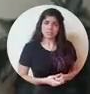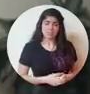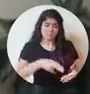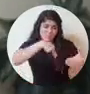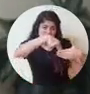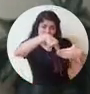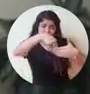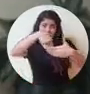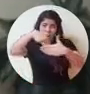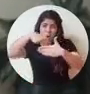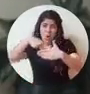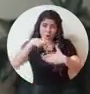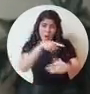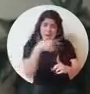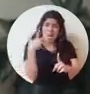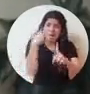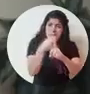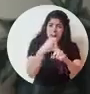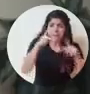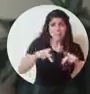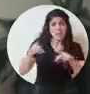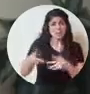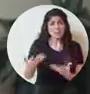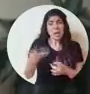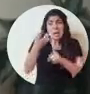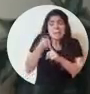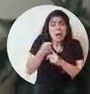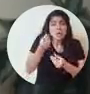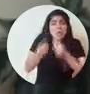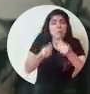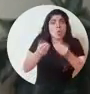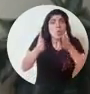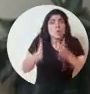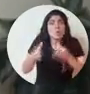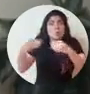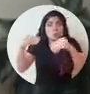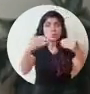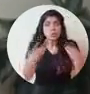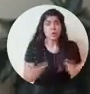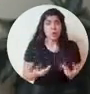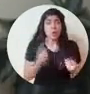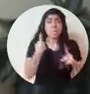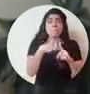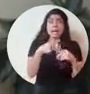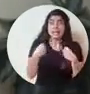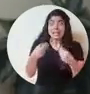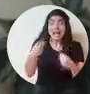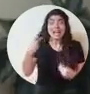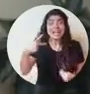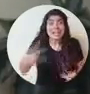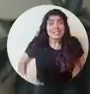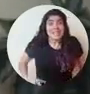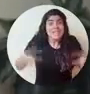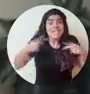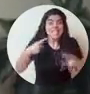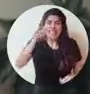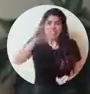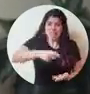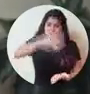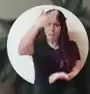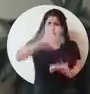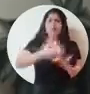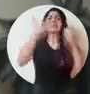los bloqueos que golpean a nuestra gente a nuestra producción y ponen en riesgo vidas deben